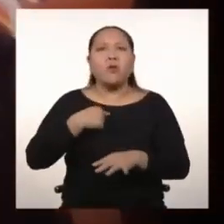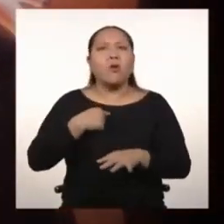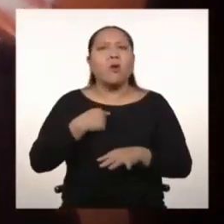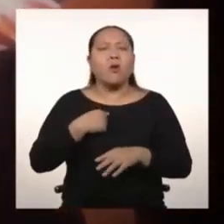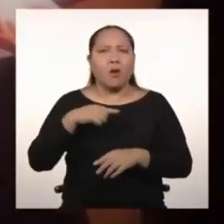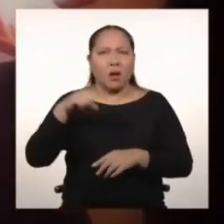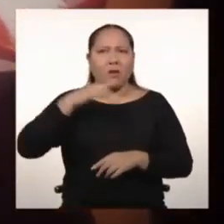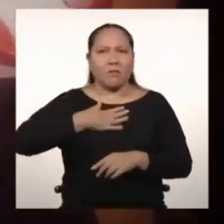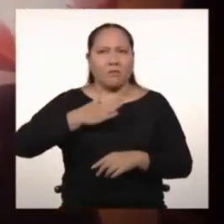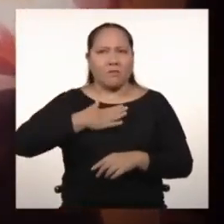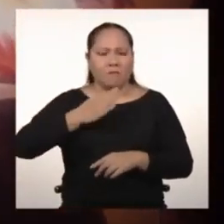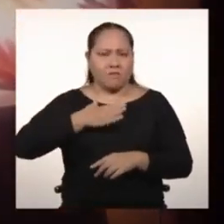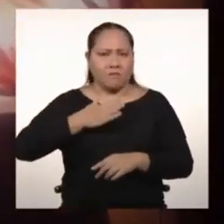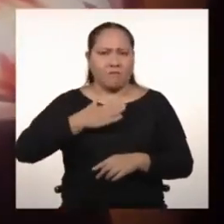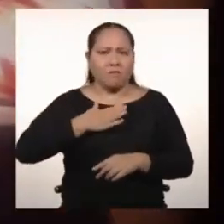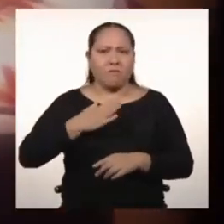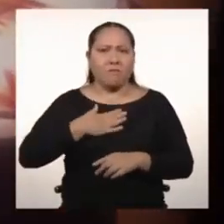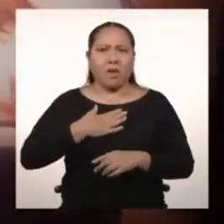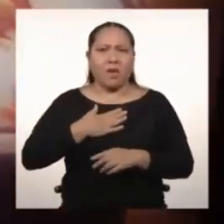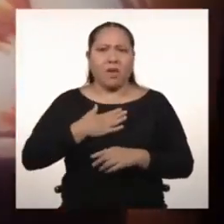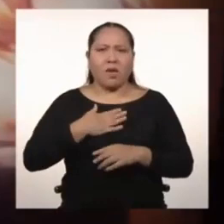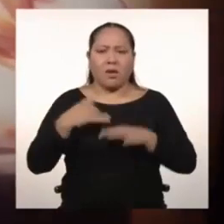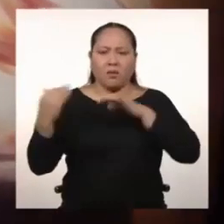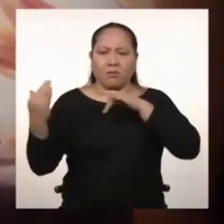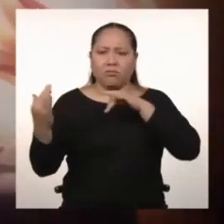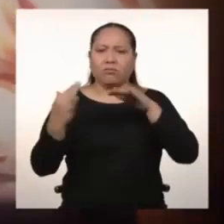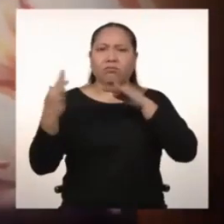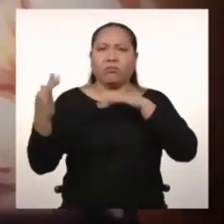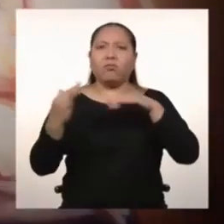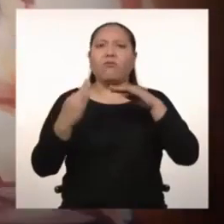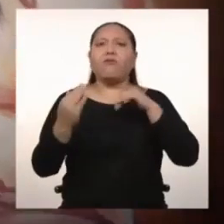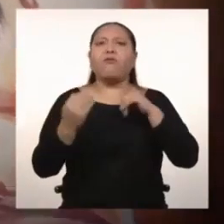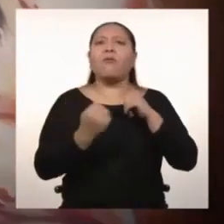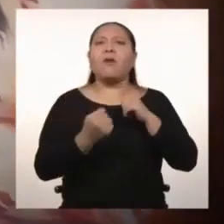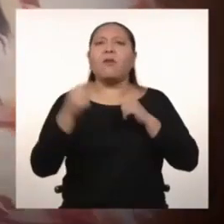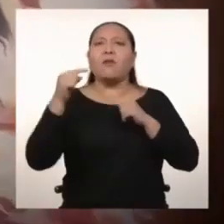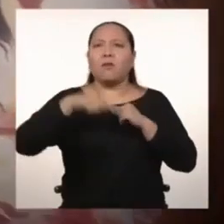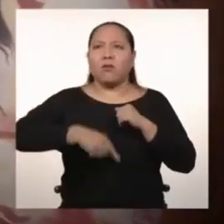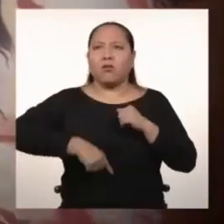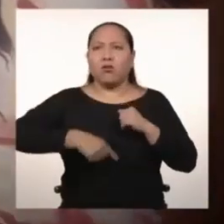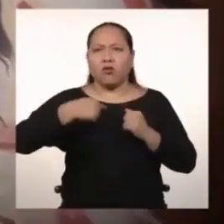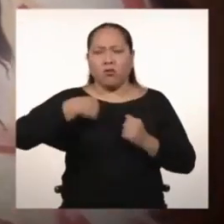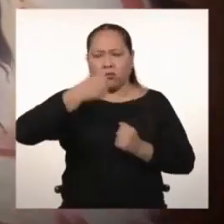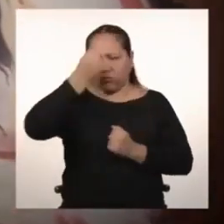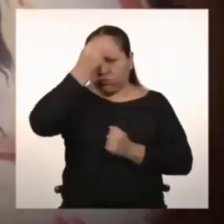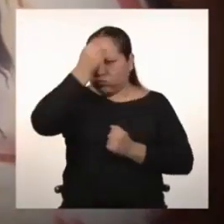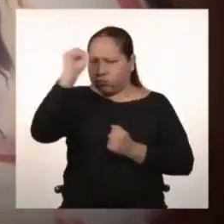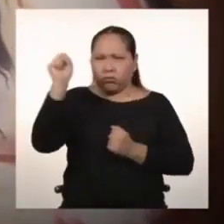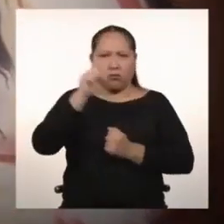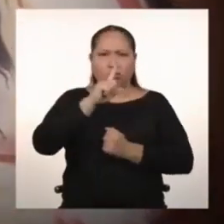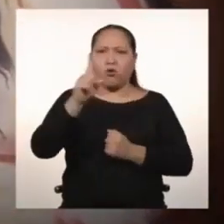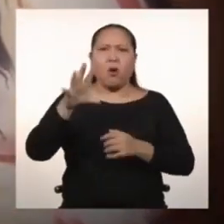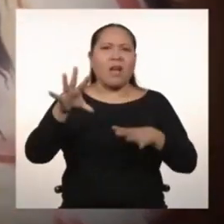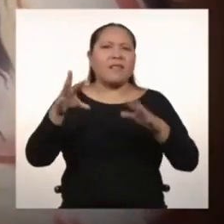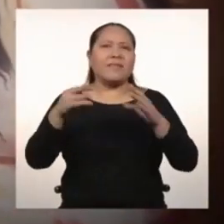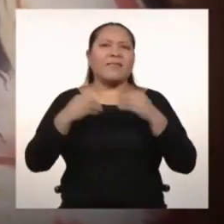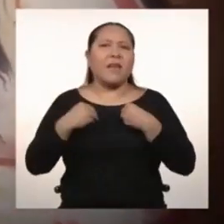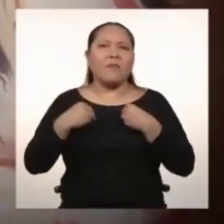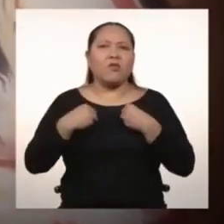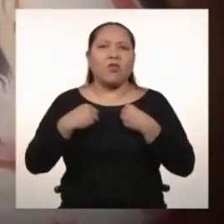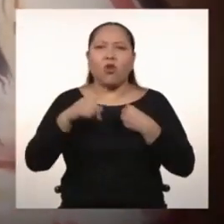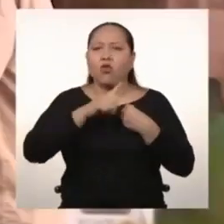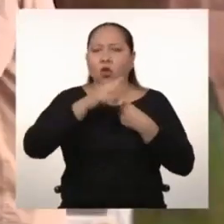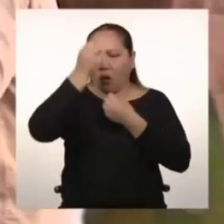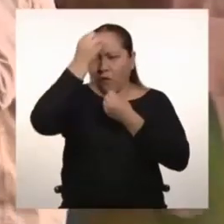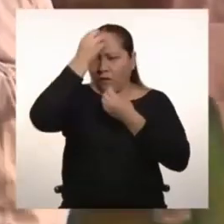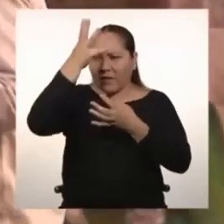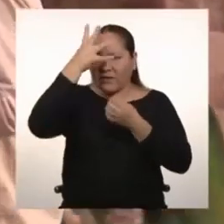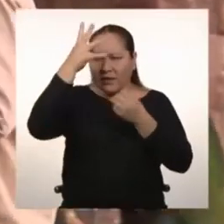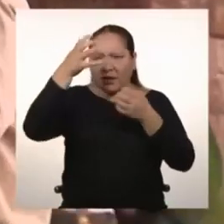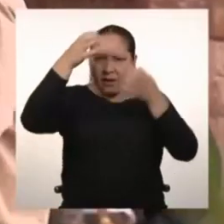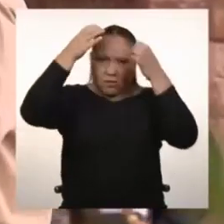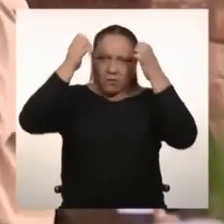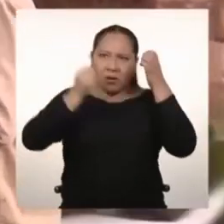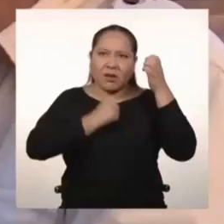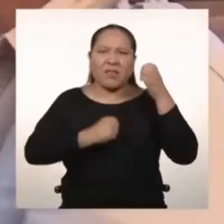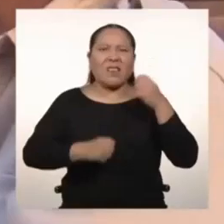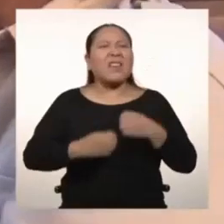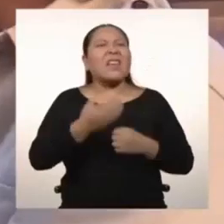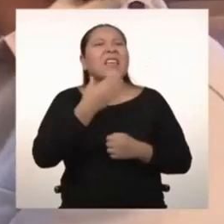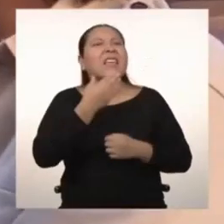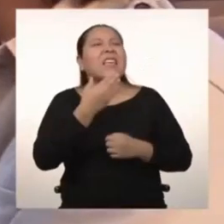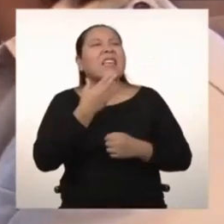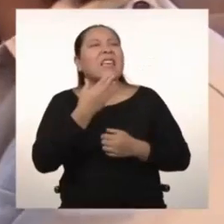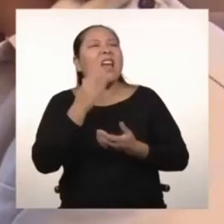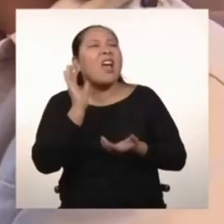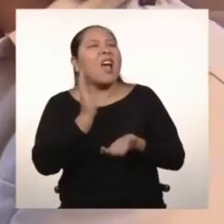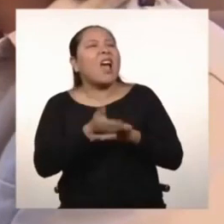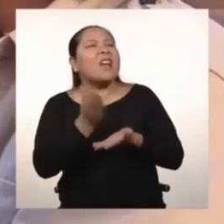estaba dirigiendo, ¿no? Este documento existe en el archivo de Sevilla. ¿Quién hizo este castigo cruel?